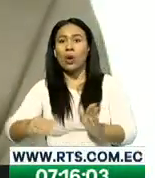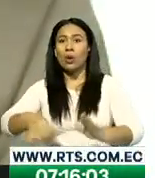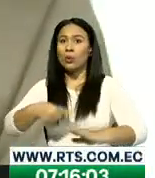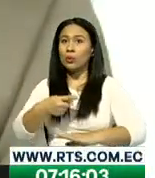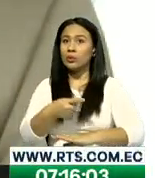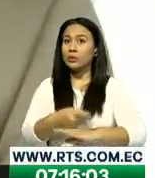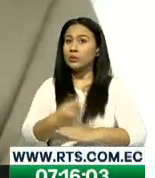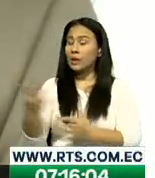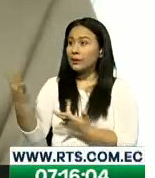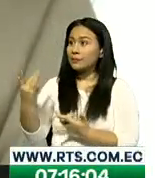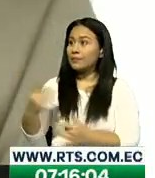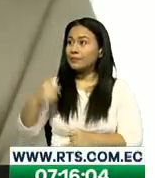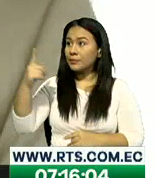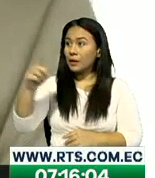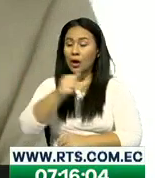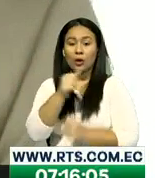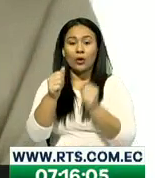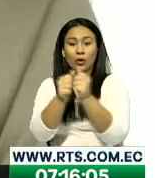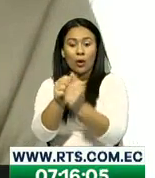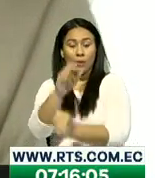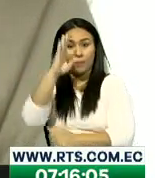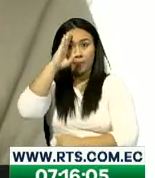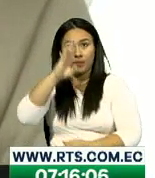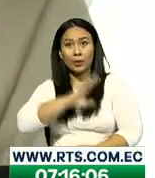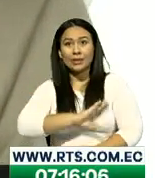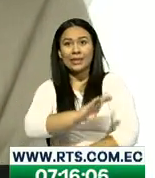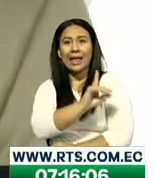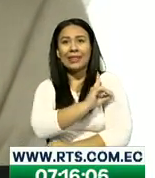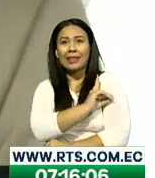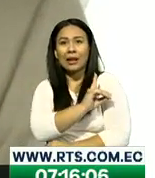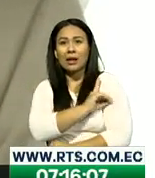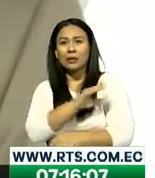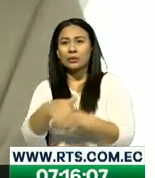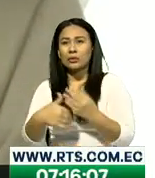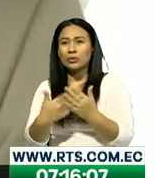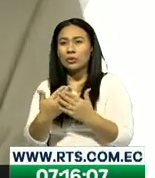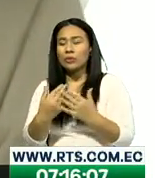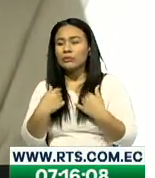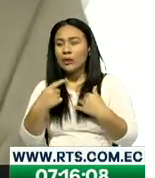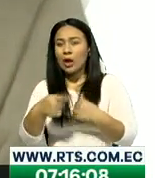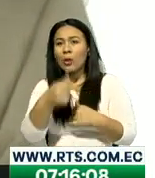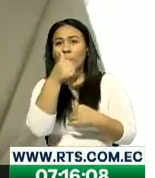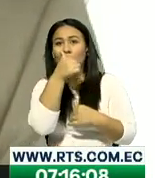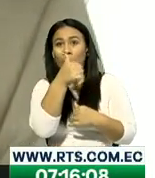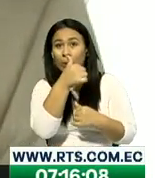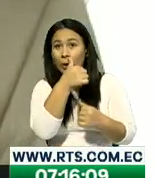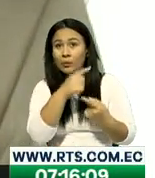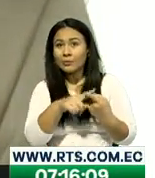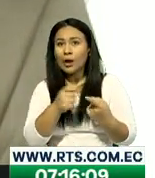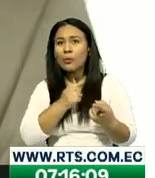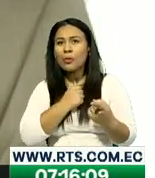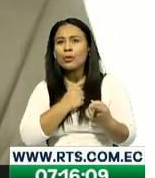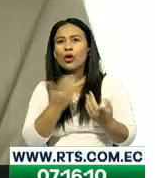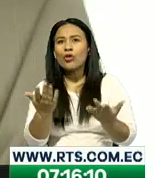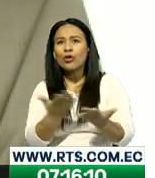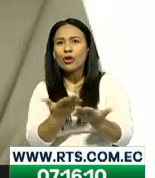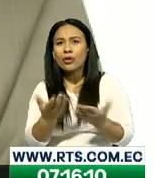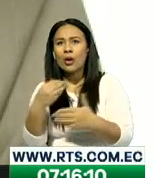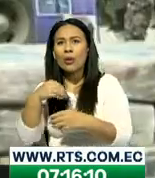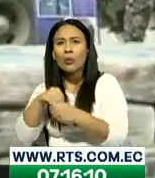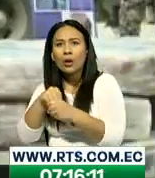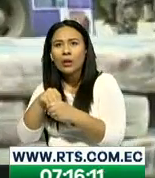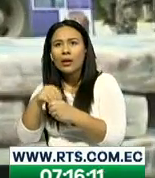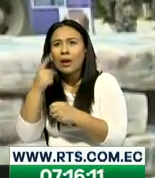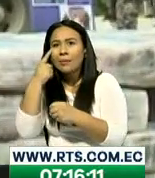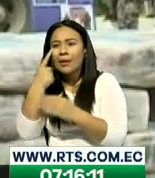policía, mismo con las delegaciones correspondientes, se procederá para ver la procedencia, tanto la droga, la pertenencia, y entrará dentro de una investigación